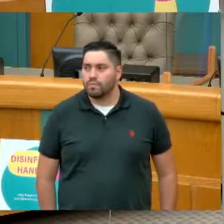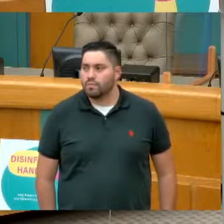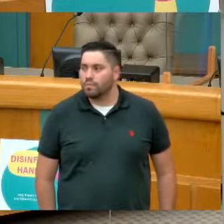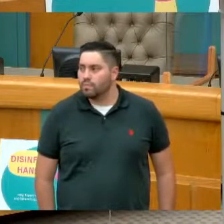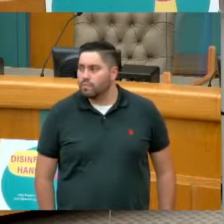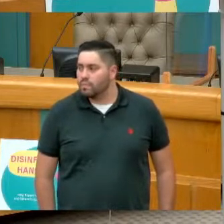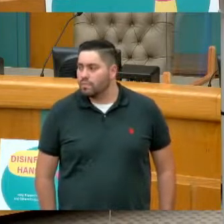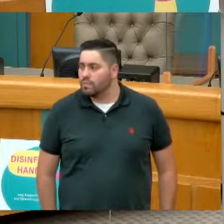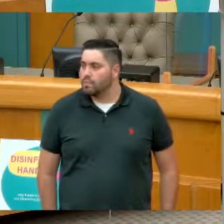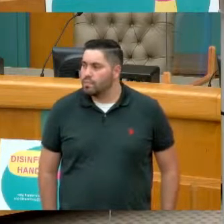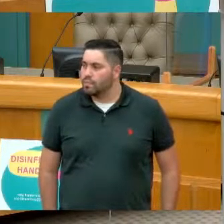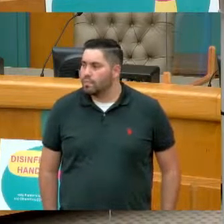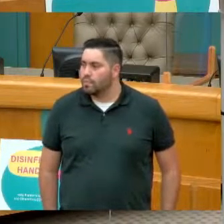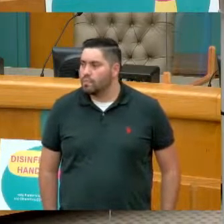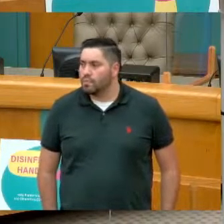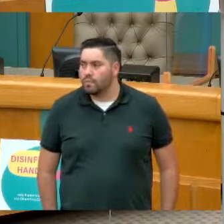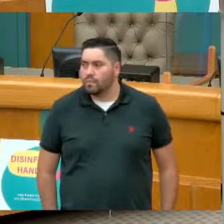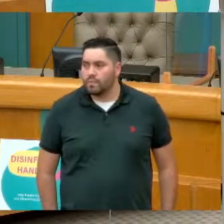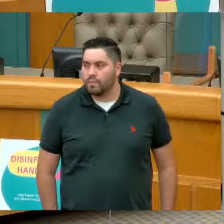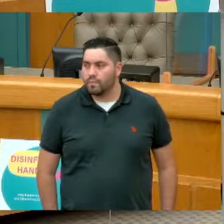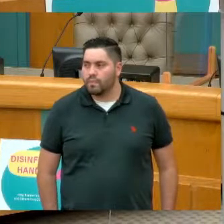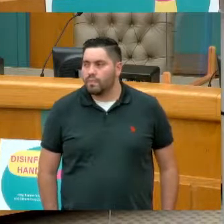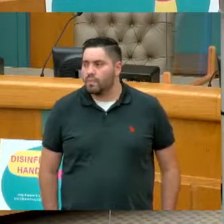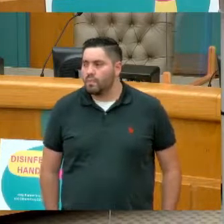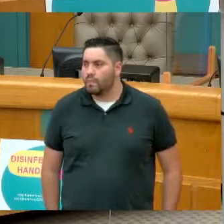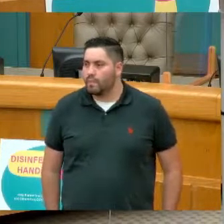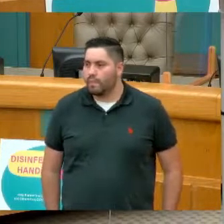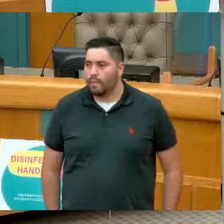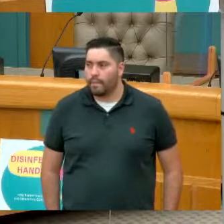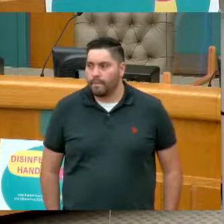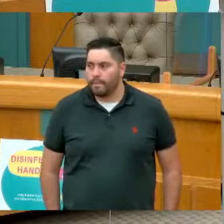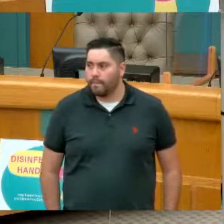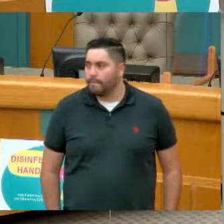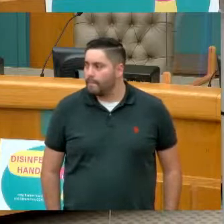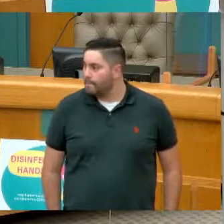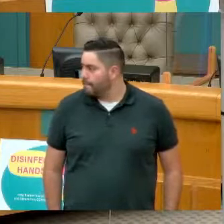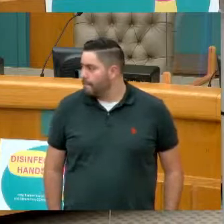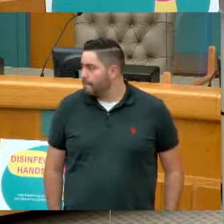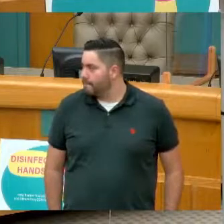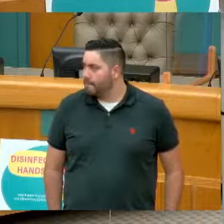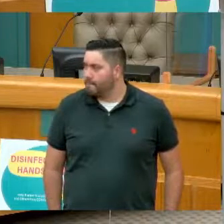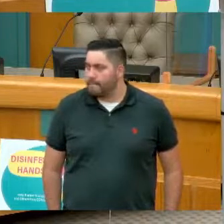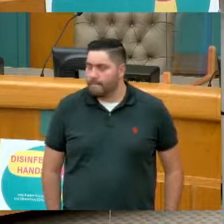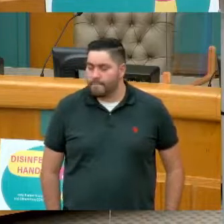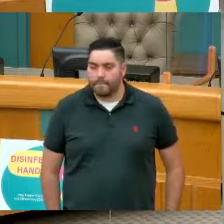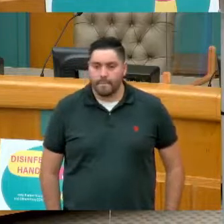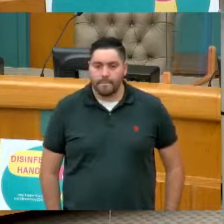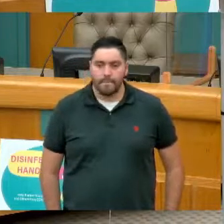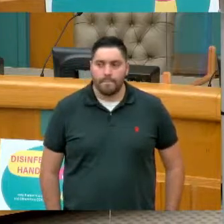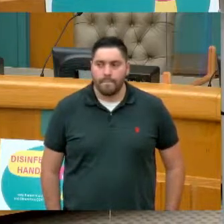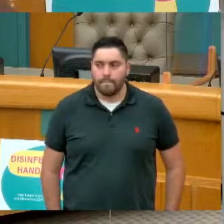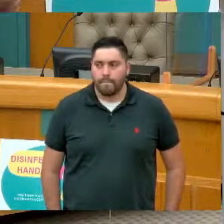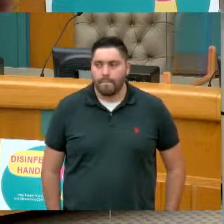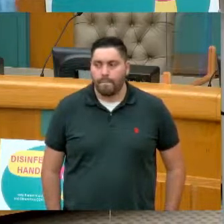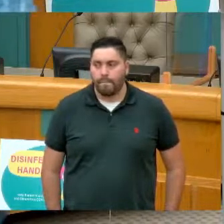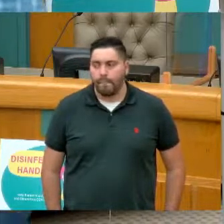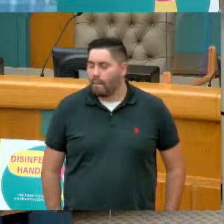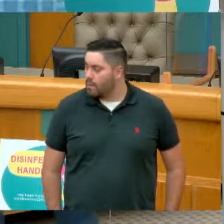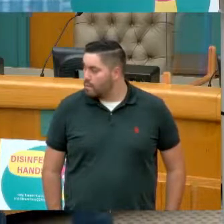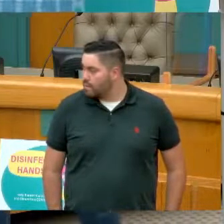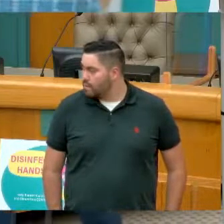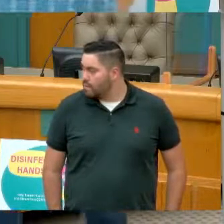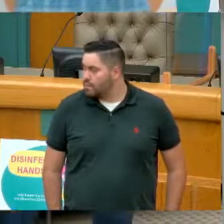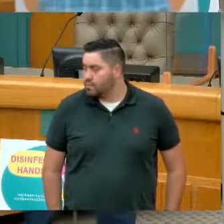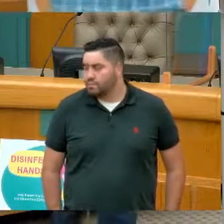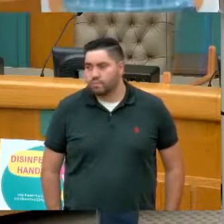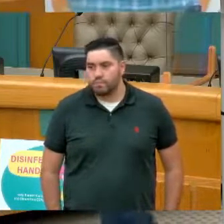888-0303 para que un empleado le ayude a emitir su voto. Queremos que todos en el condado emitan su voto de manera segura. Existen 25 ubicaciones